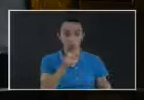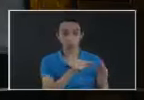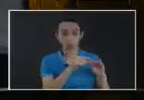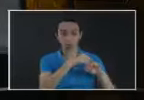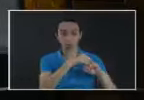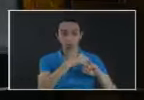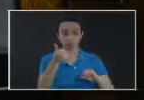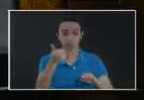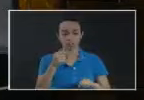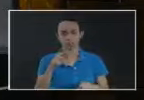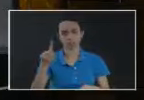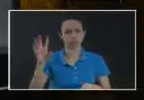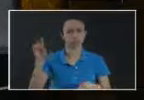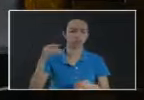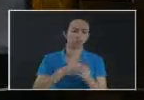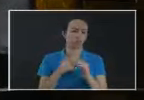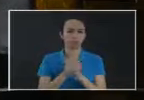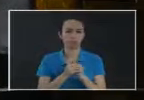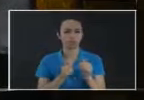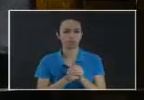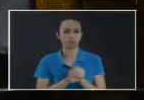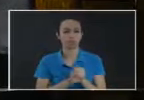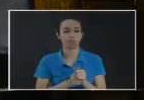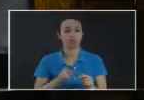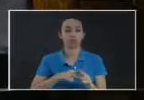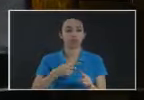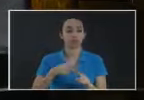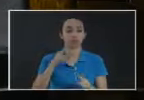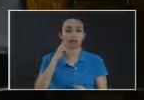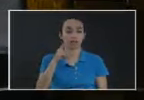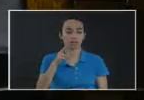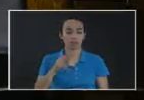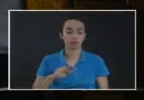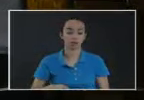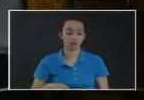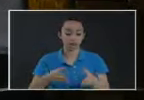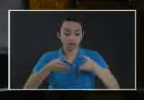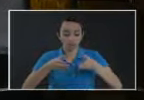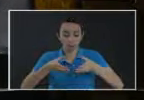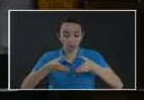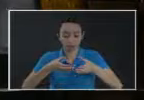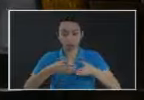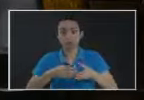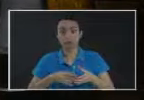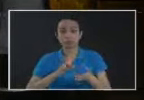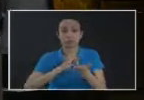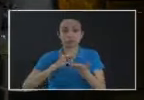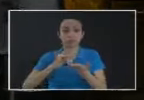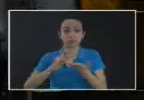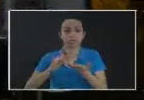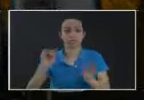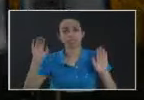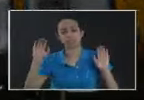No hay pena, dije yo, pero que cuando la miro, apenas un charquito hasta abajo, dije yo, bueno, pues,